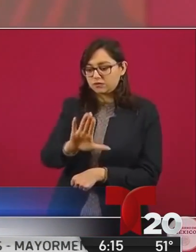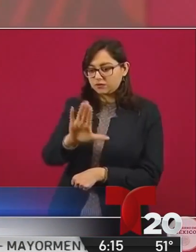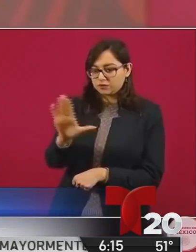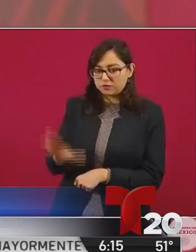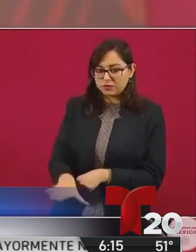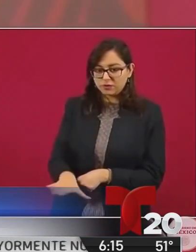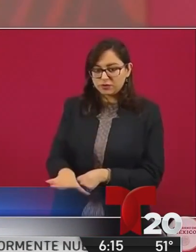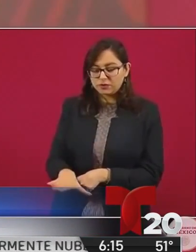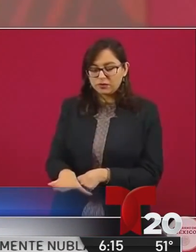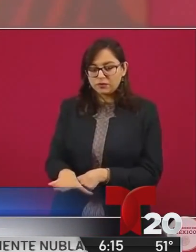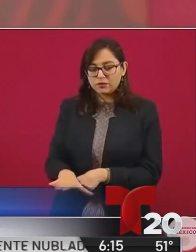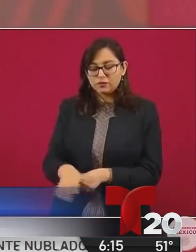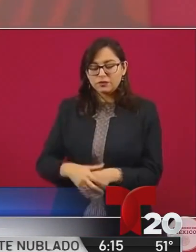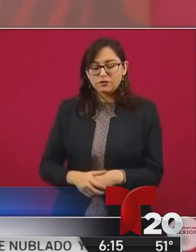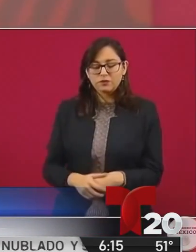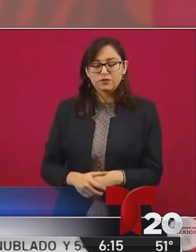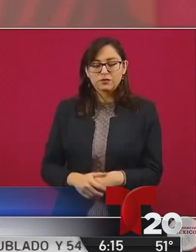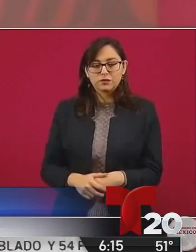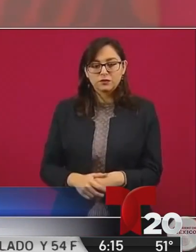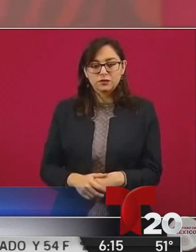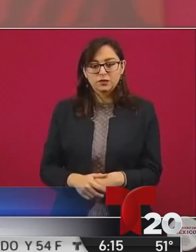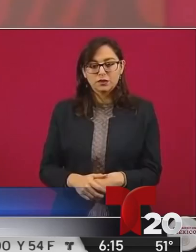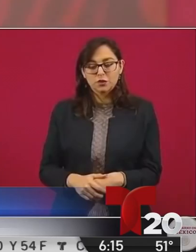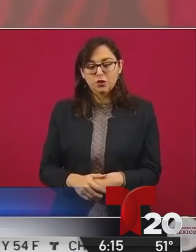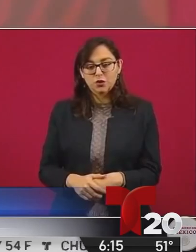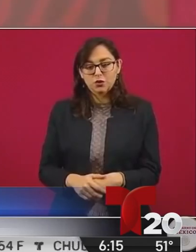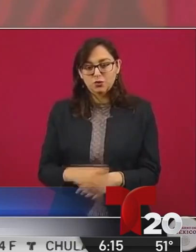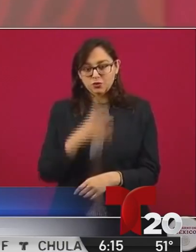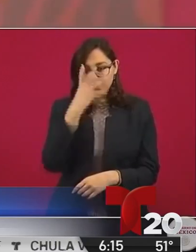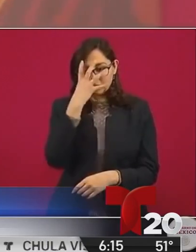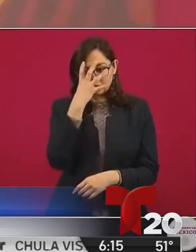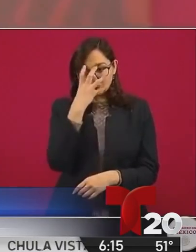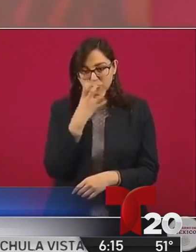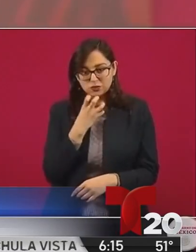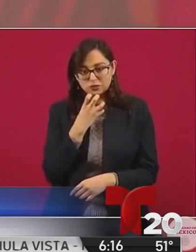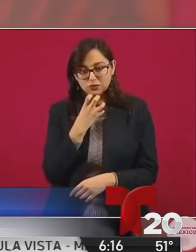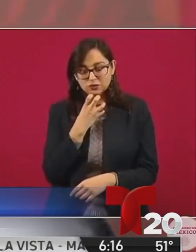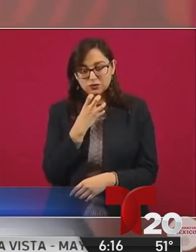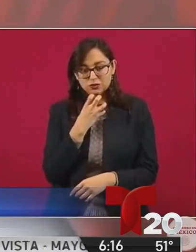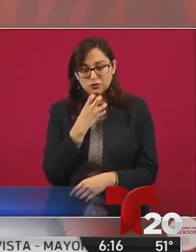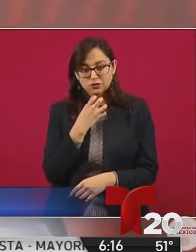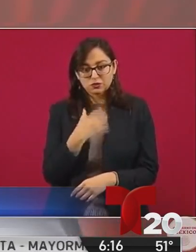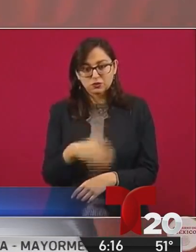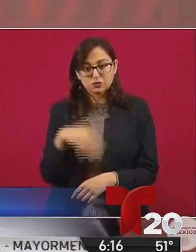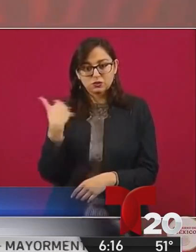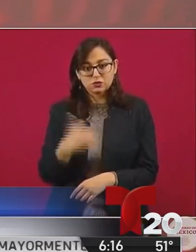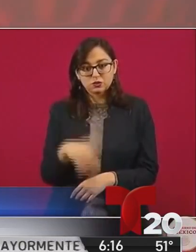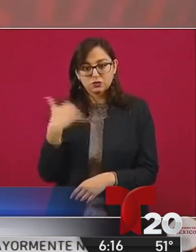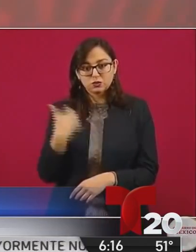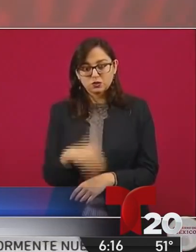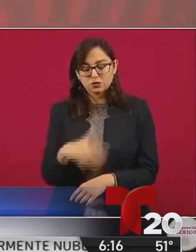muy triste. Don Armando Manzanero, un gran